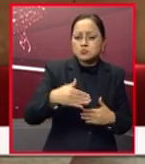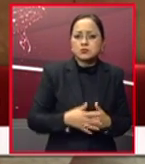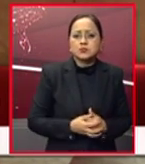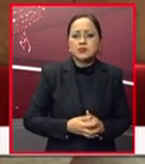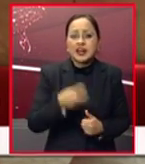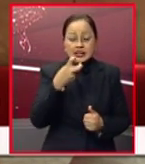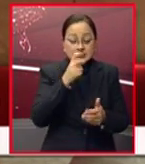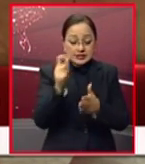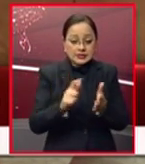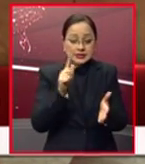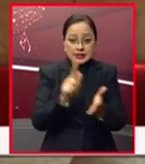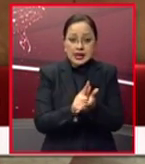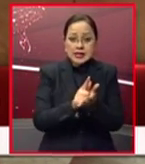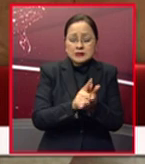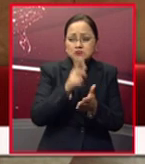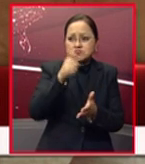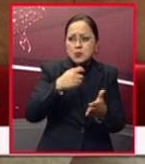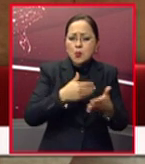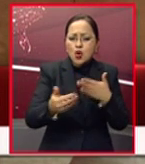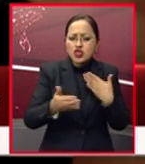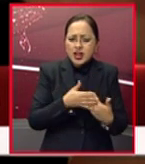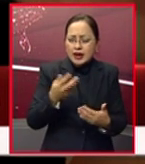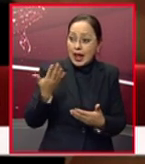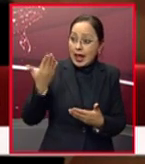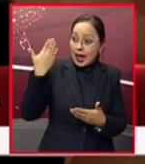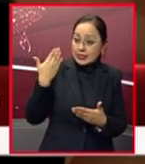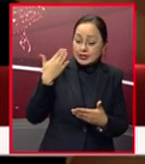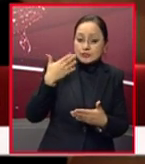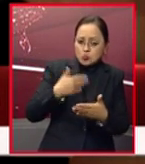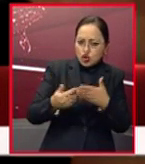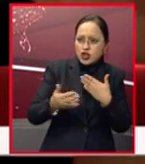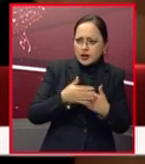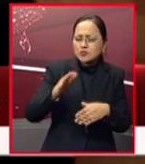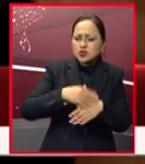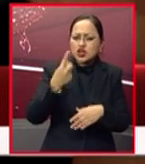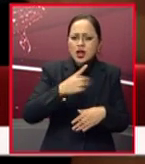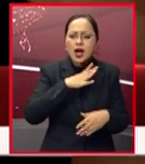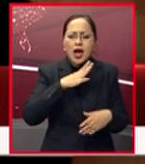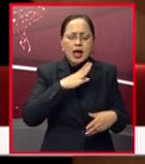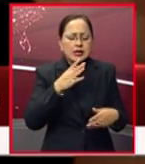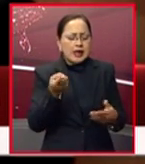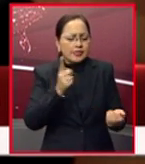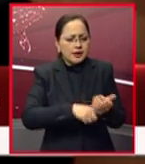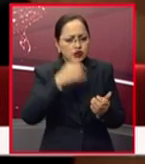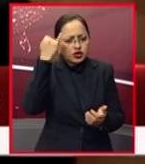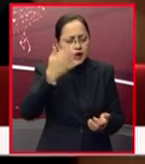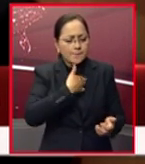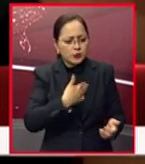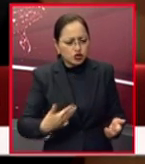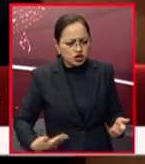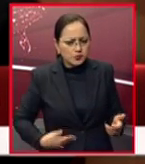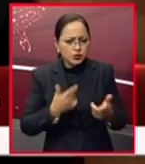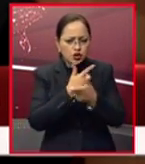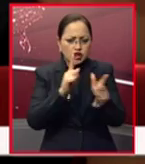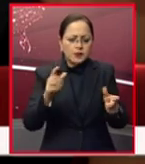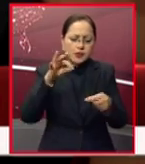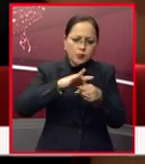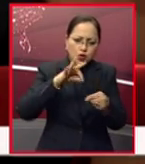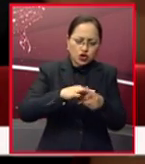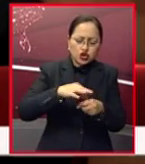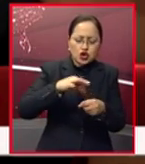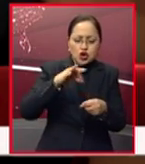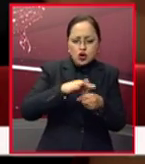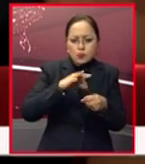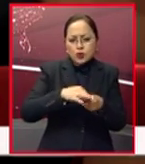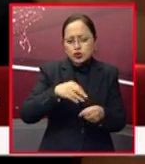ley considerada la vanguardia en su momento, pues contemplaba el municipio libre, la división de poderes, el voto secreto, libre